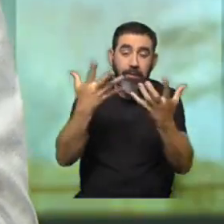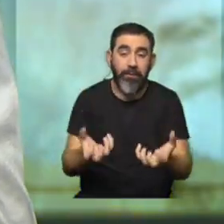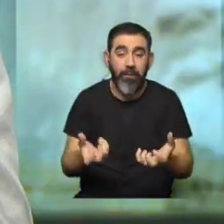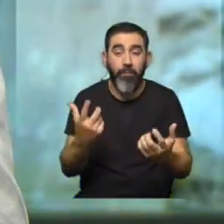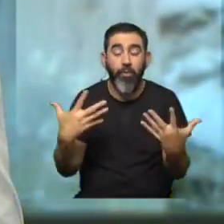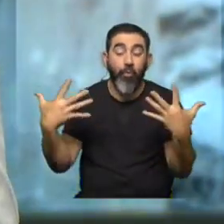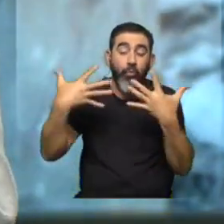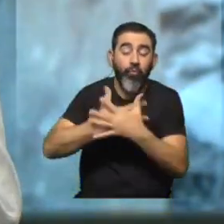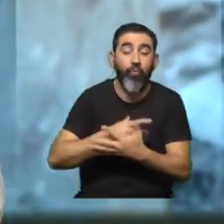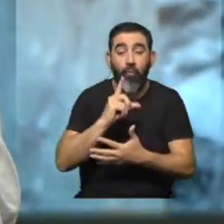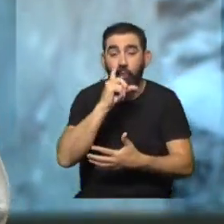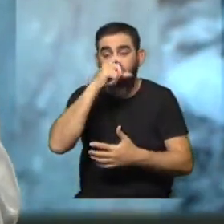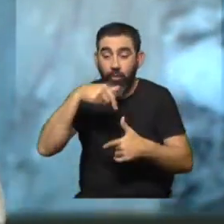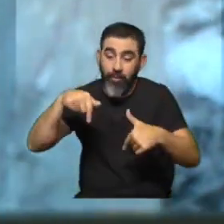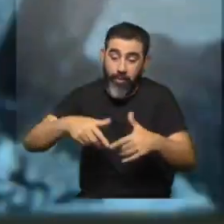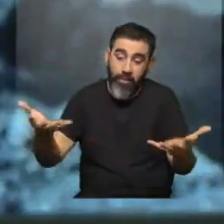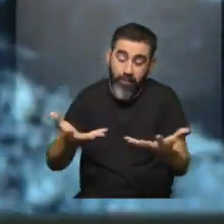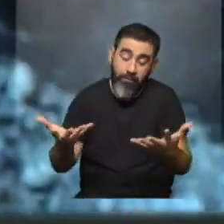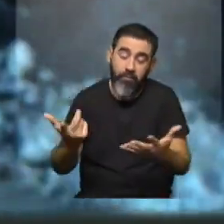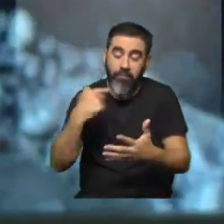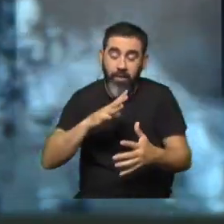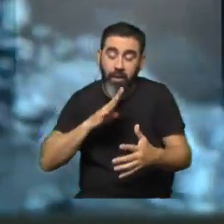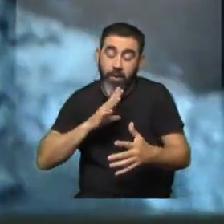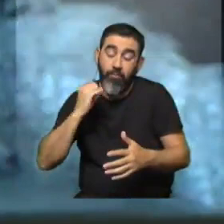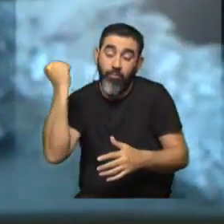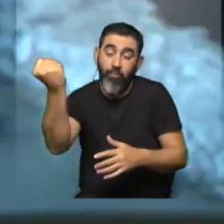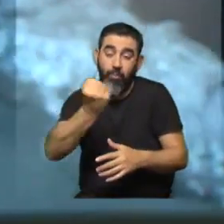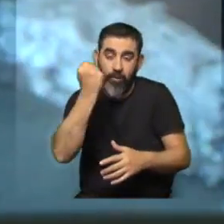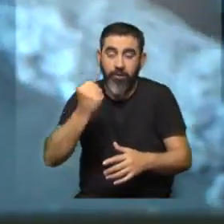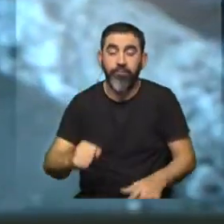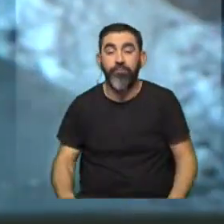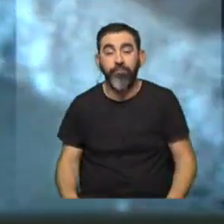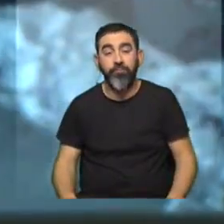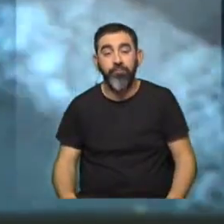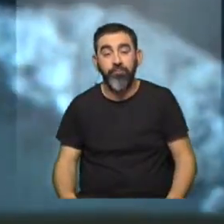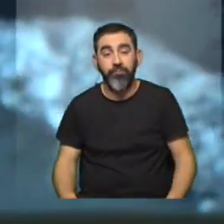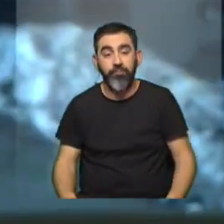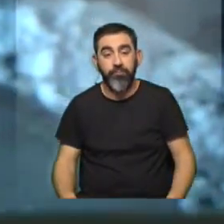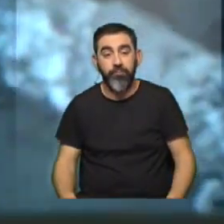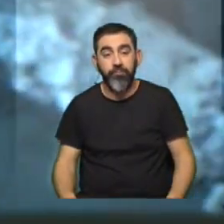los montevideanos y bueno, eso tiene ciertas prioridades. Ahí estamos viendo el yacimiento en el momento de trabajo,